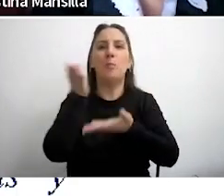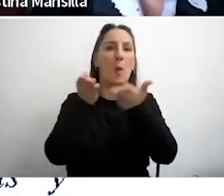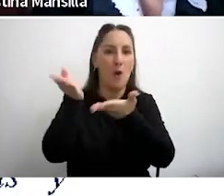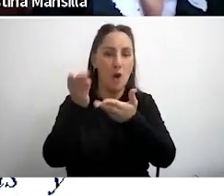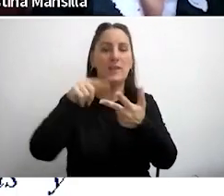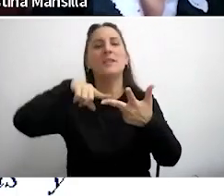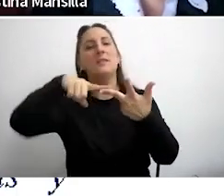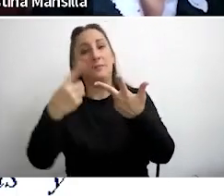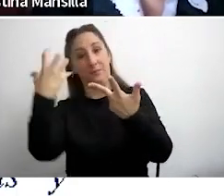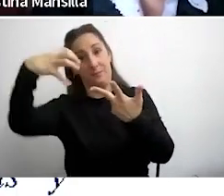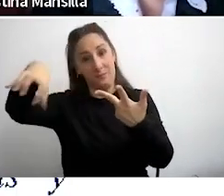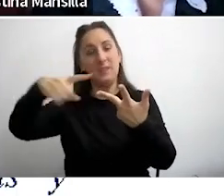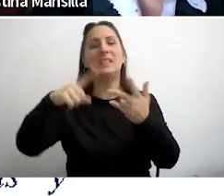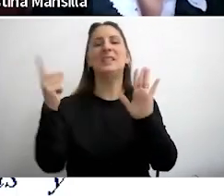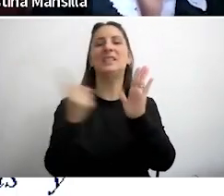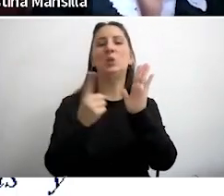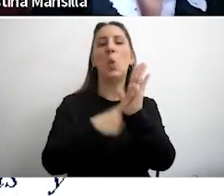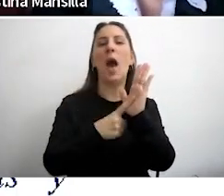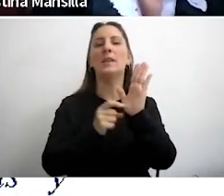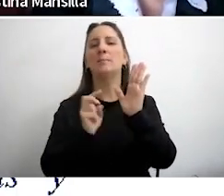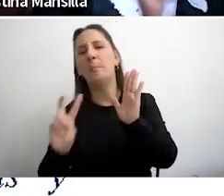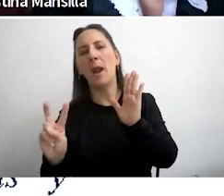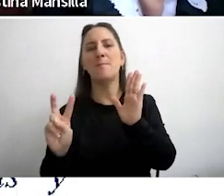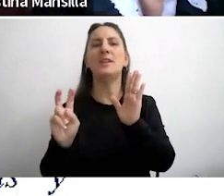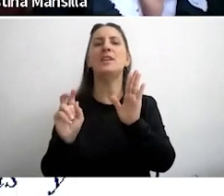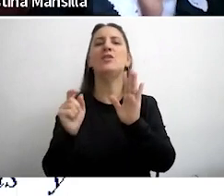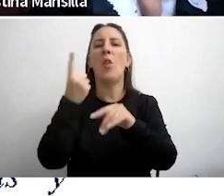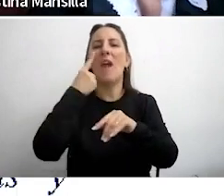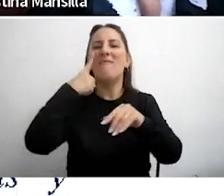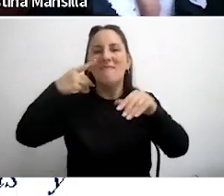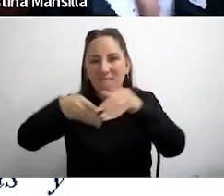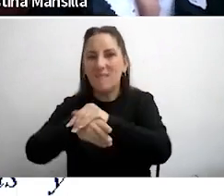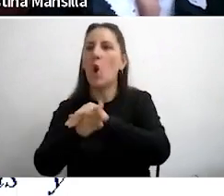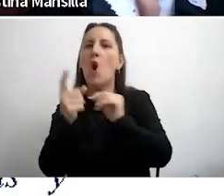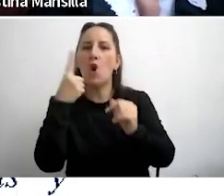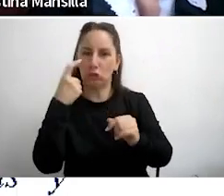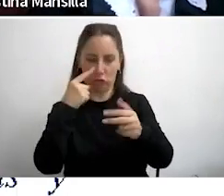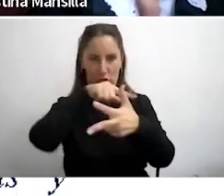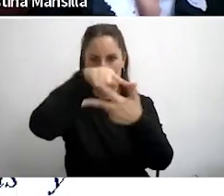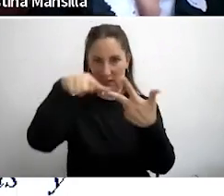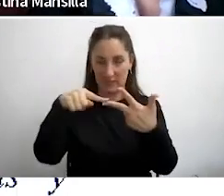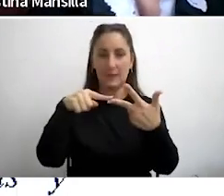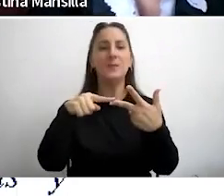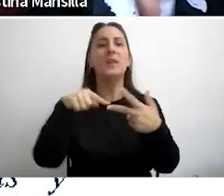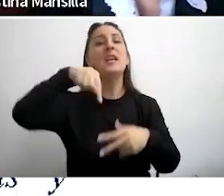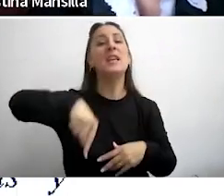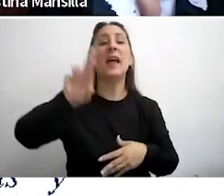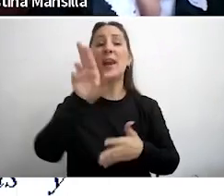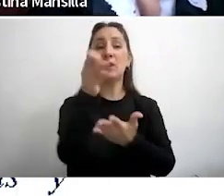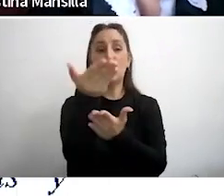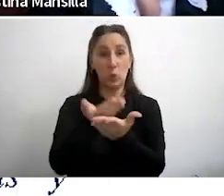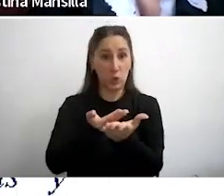un tercero a titulares de permisos de exploración o cateo. O en esta resolución lo que